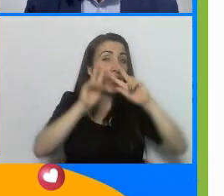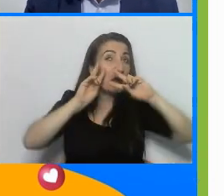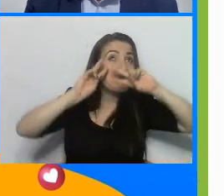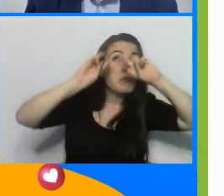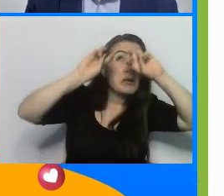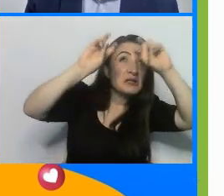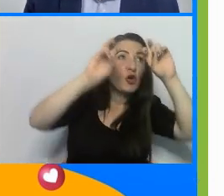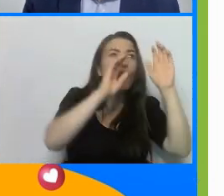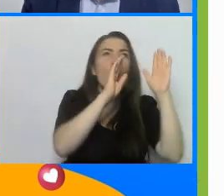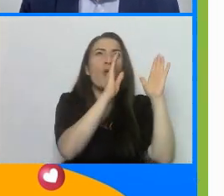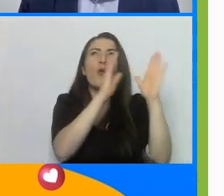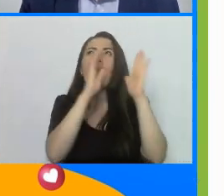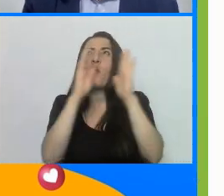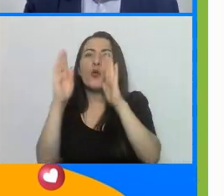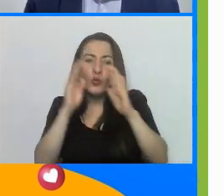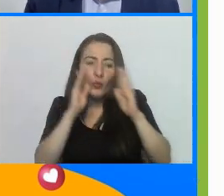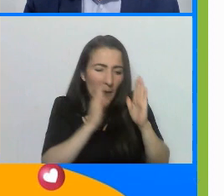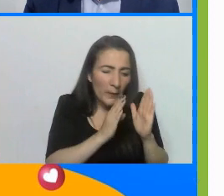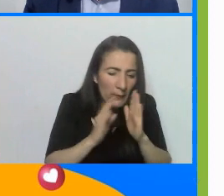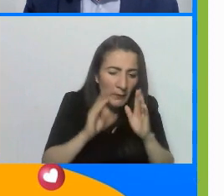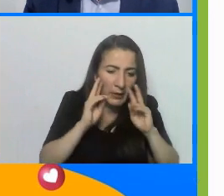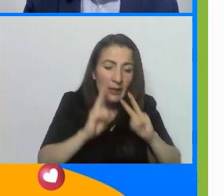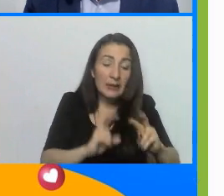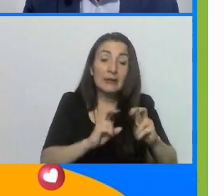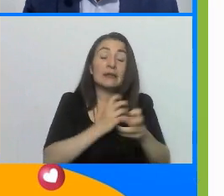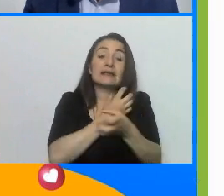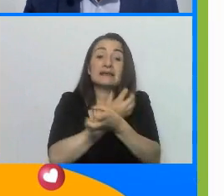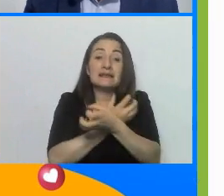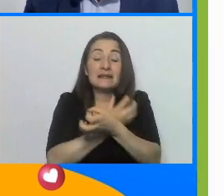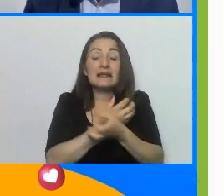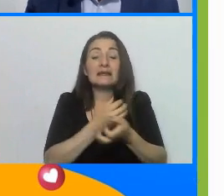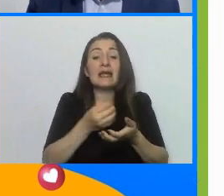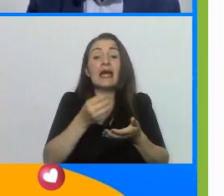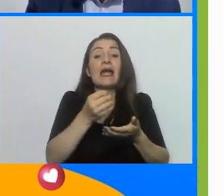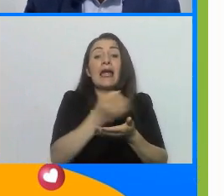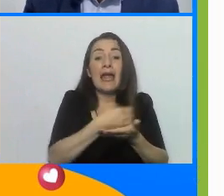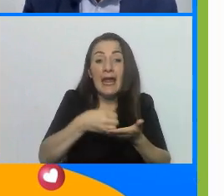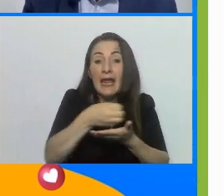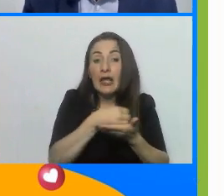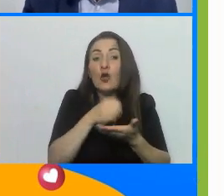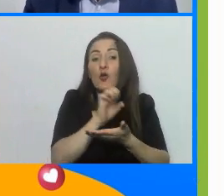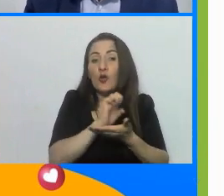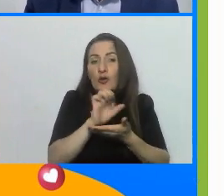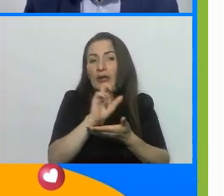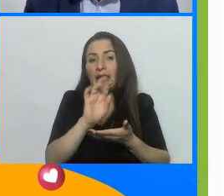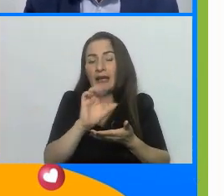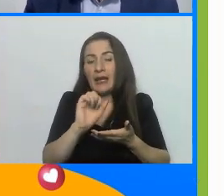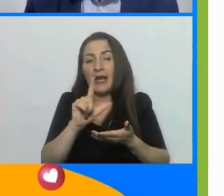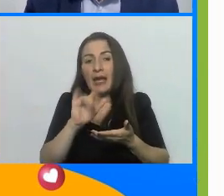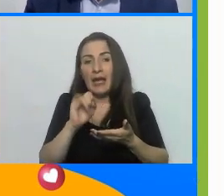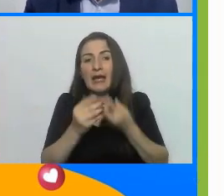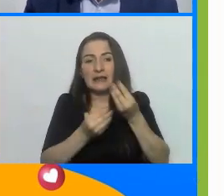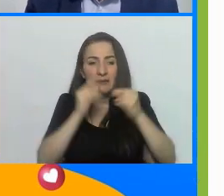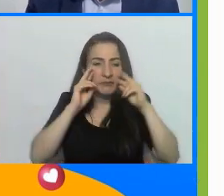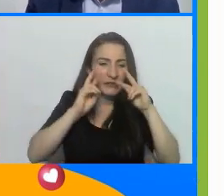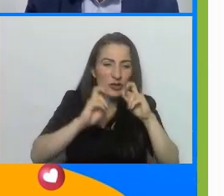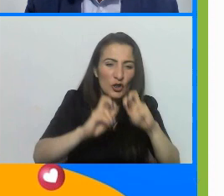investigación ordenada, ¿sí? Entonces, en la ciencia, en la ecología, por ser ciencia, se hace lo mismo, ¿sí? Se hacen